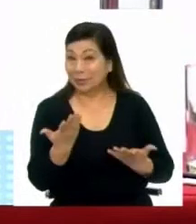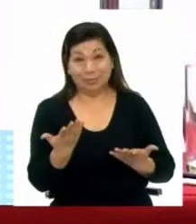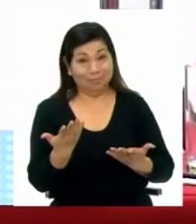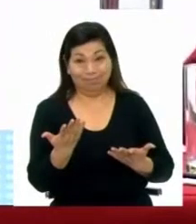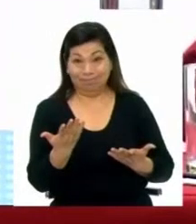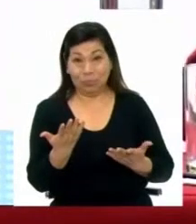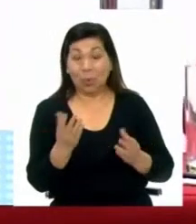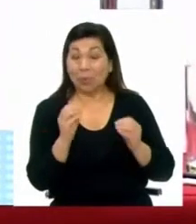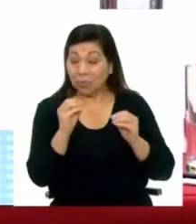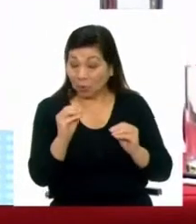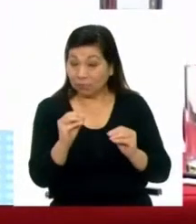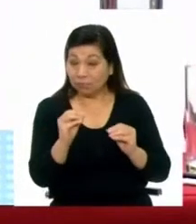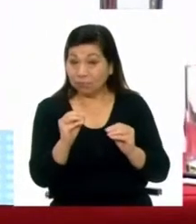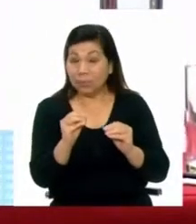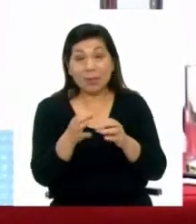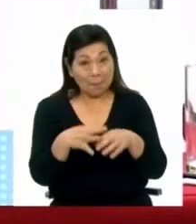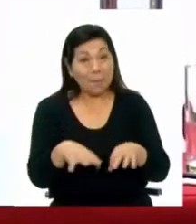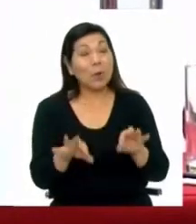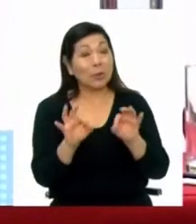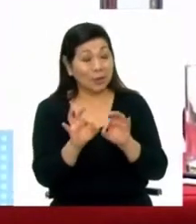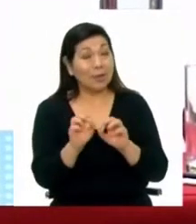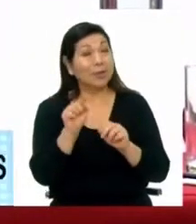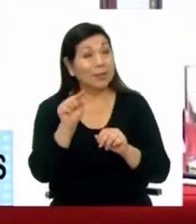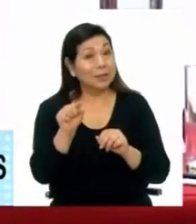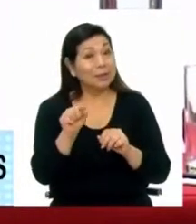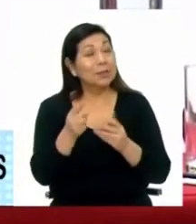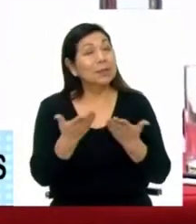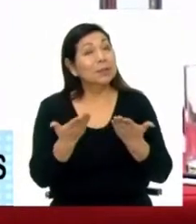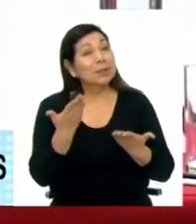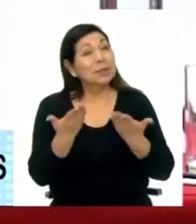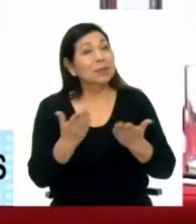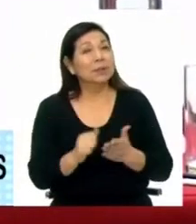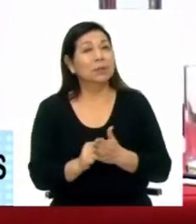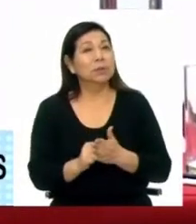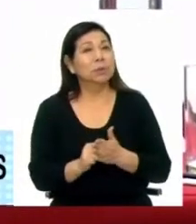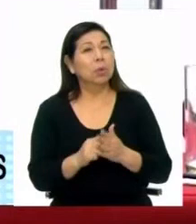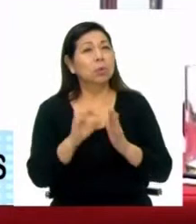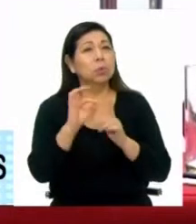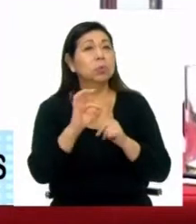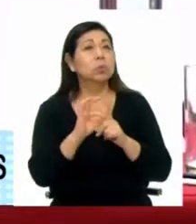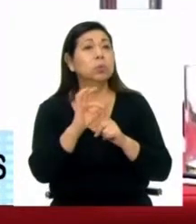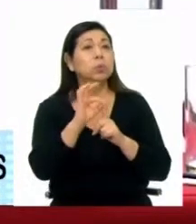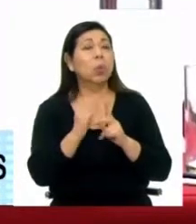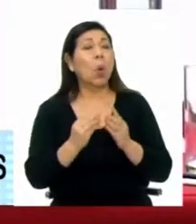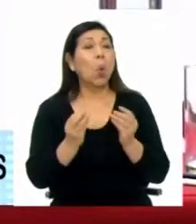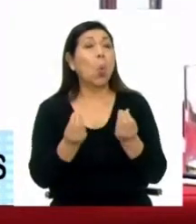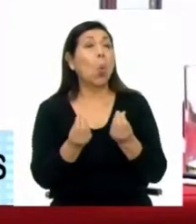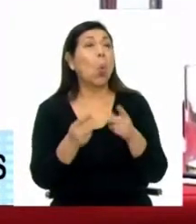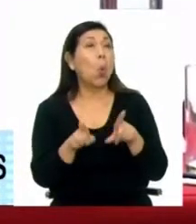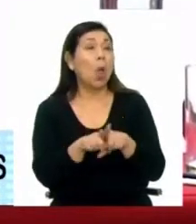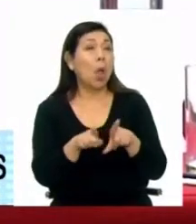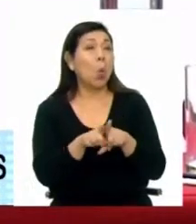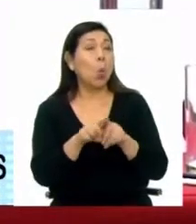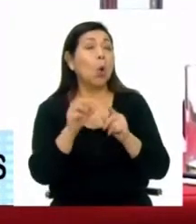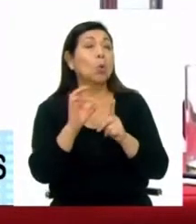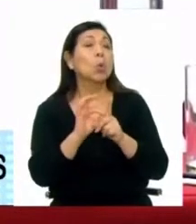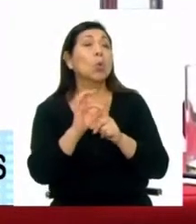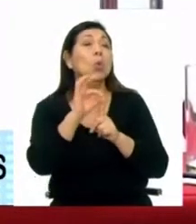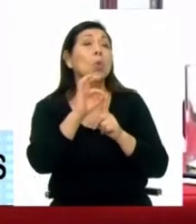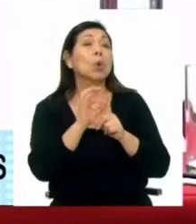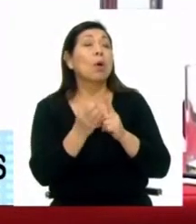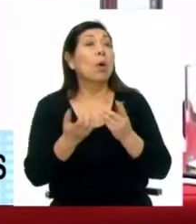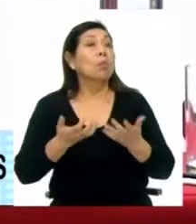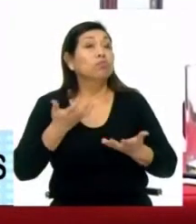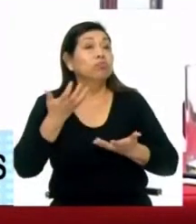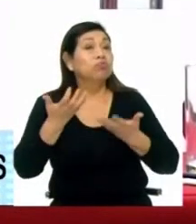una joya, sino cumple una función muy fundamental. Es una especie de termostato que controla el nivel